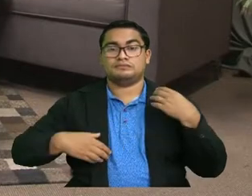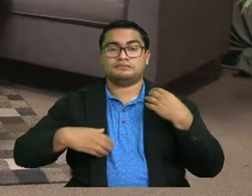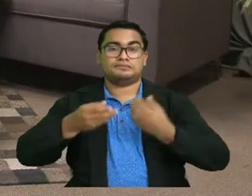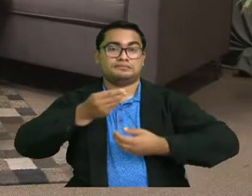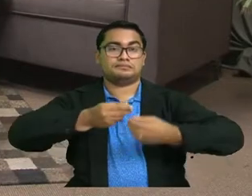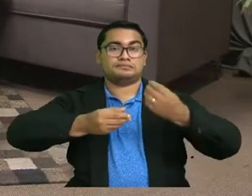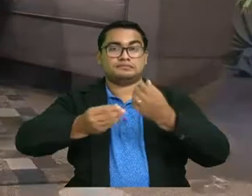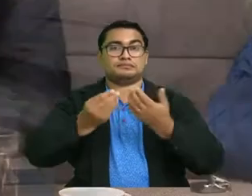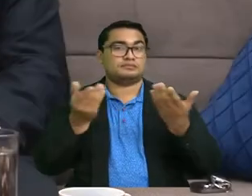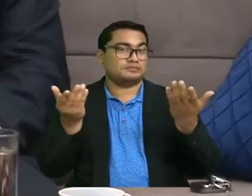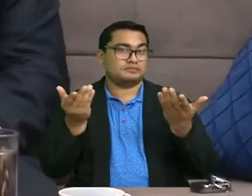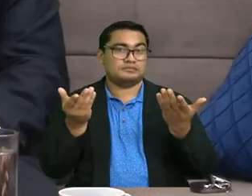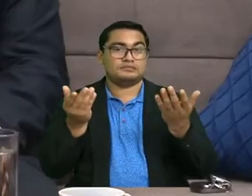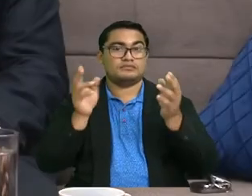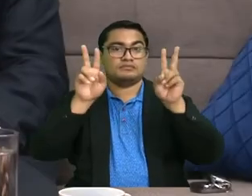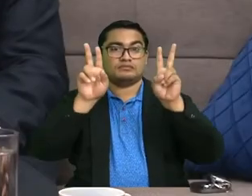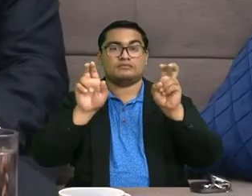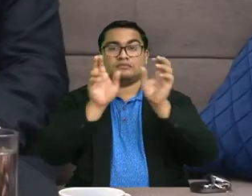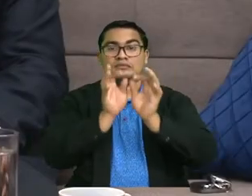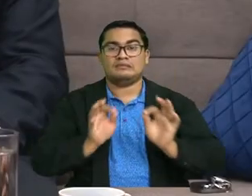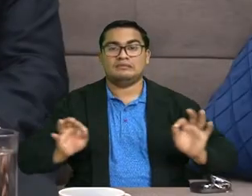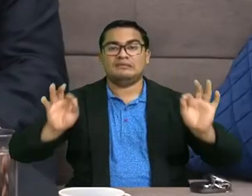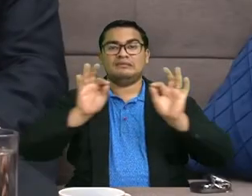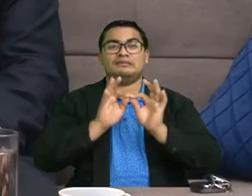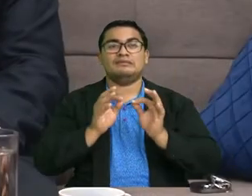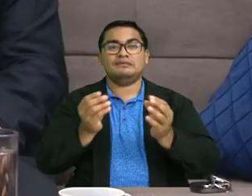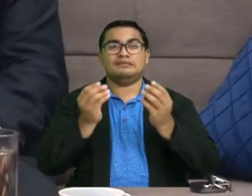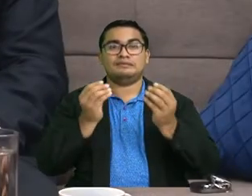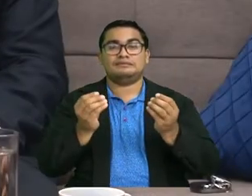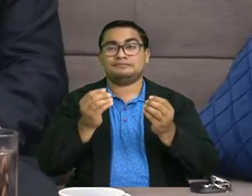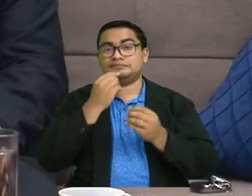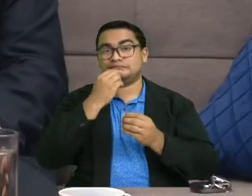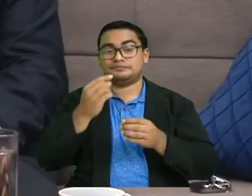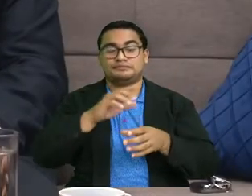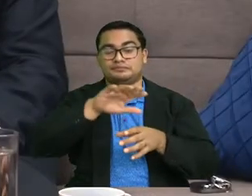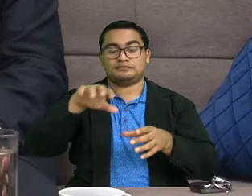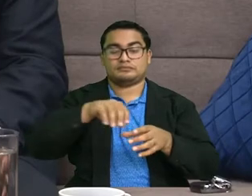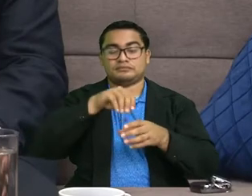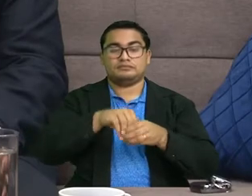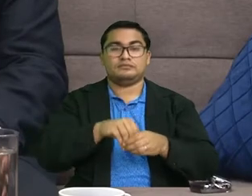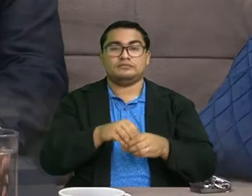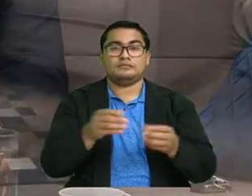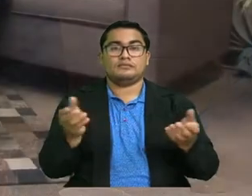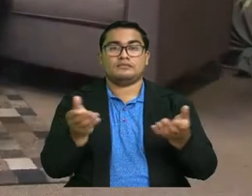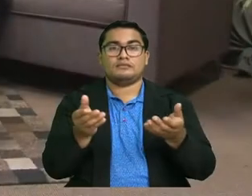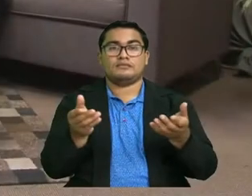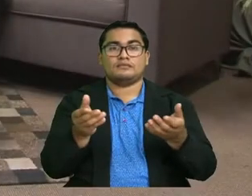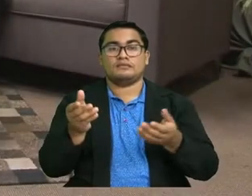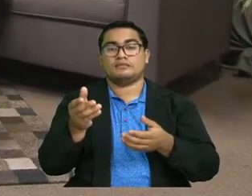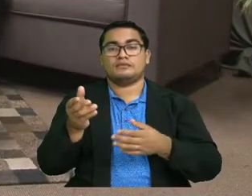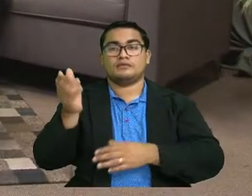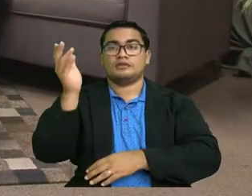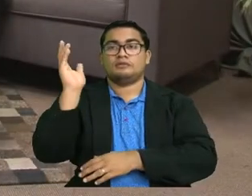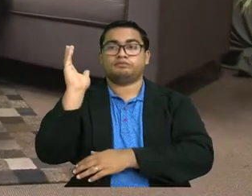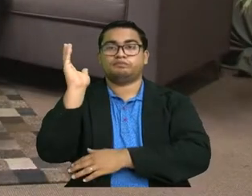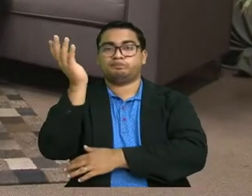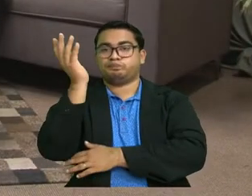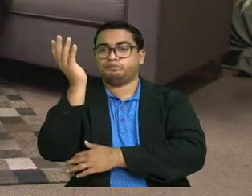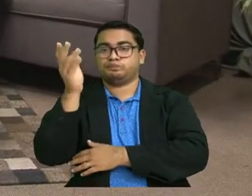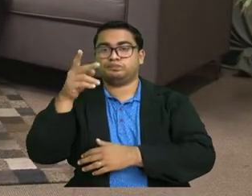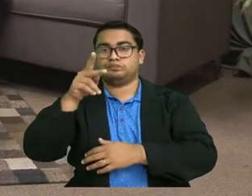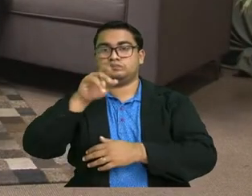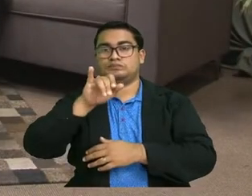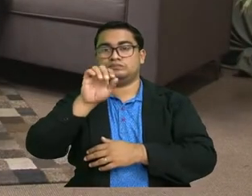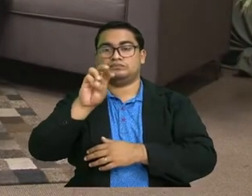pues un tema bastante importante también a propósito de inclusión, pues ExpoPyme, ¿no? Expectativas dentro